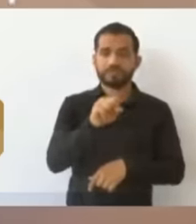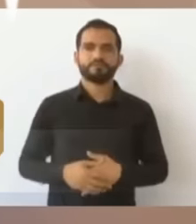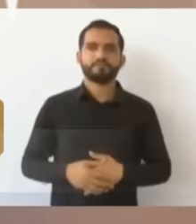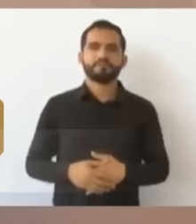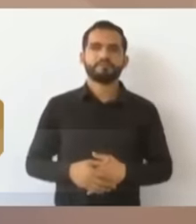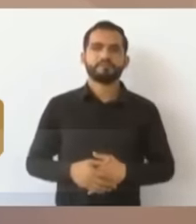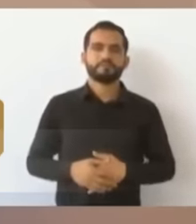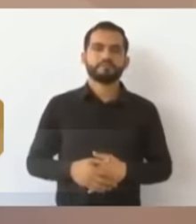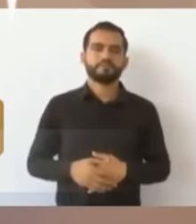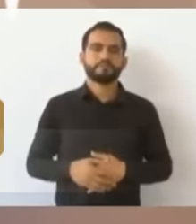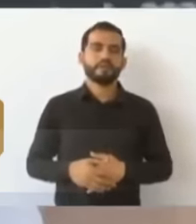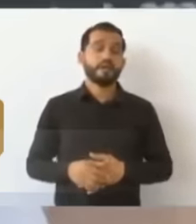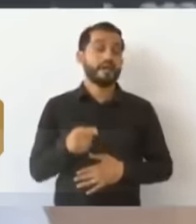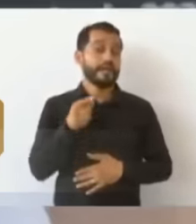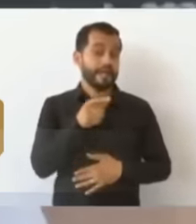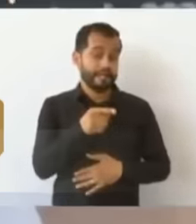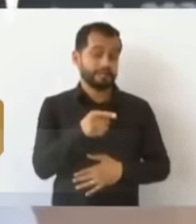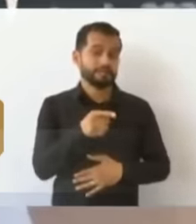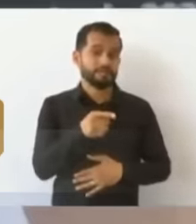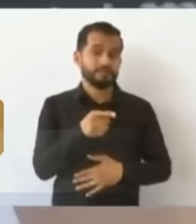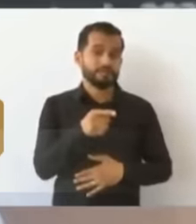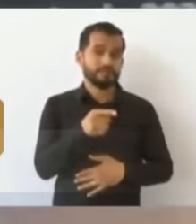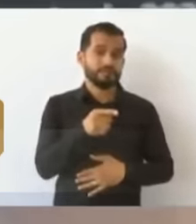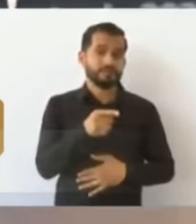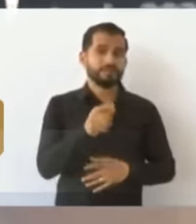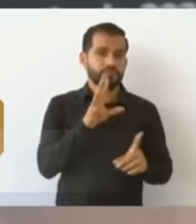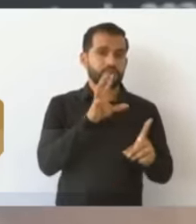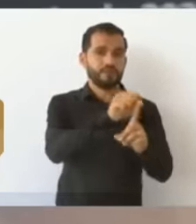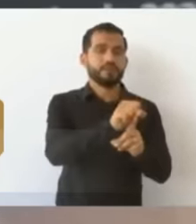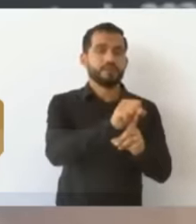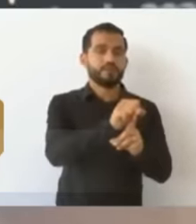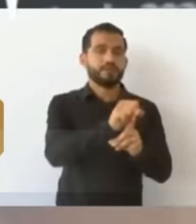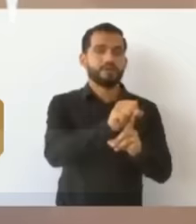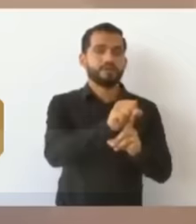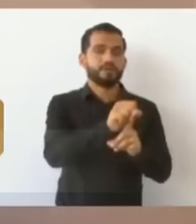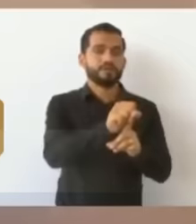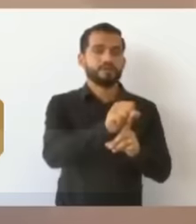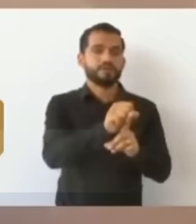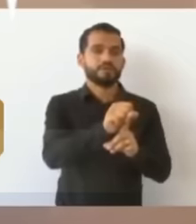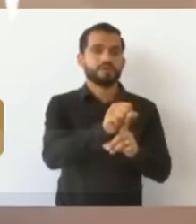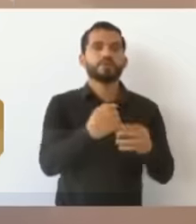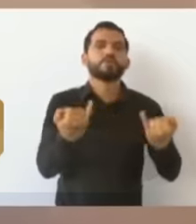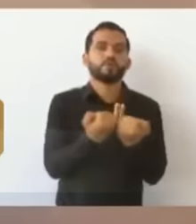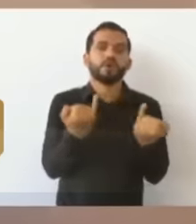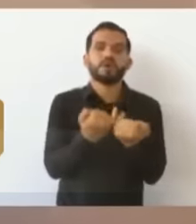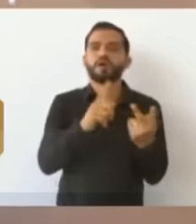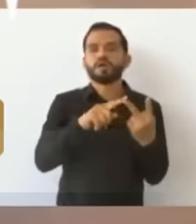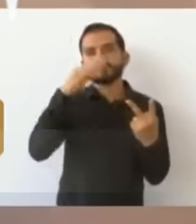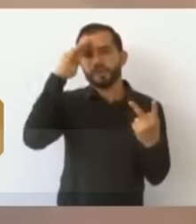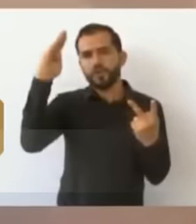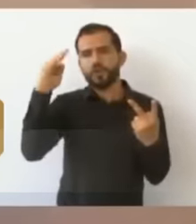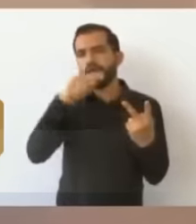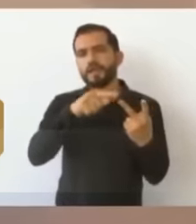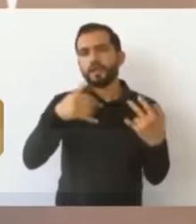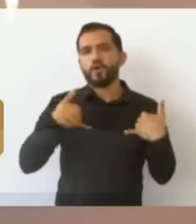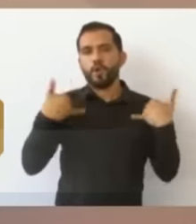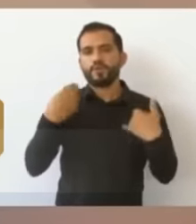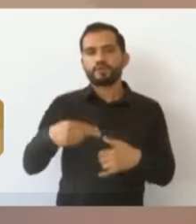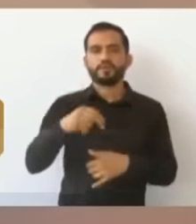Zambada, que junto con él fue capturado el señor joven